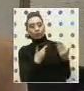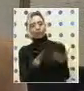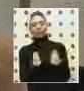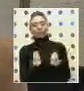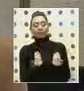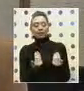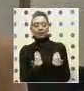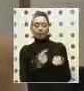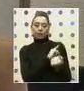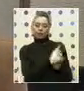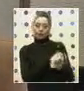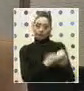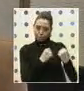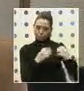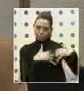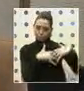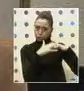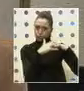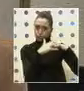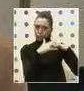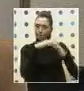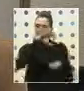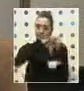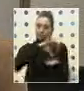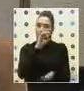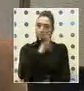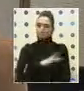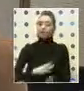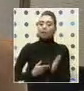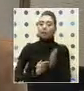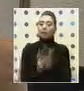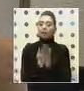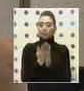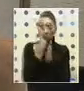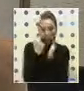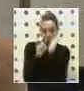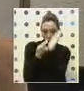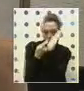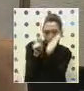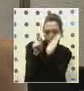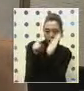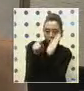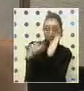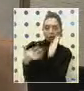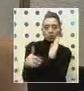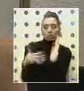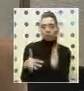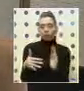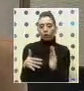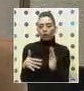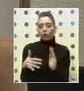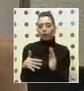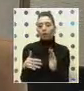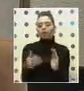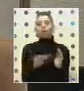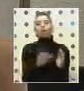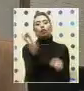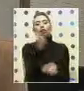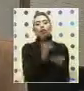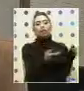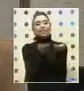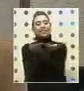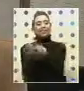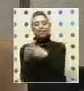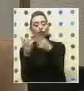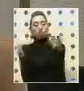de fortalecer nuestro país, comenzamos a reconocer la importancia de distribuir nuestros servicios públicos